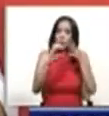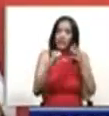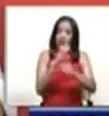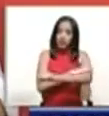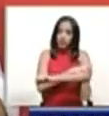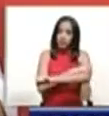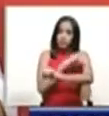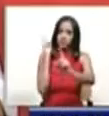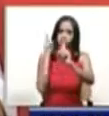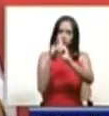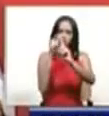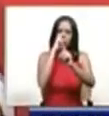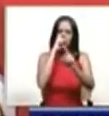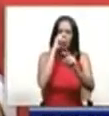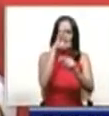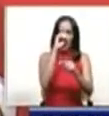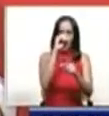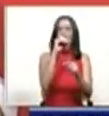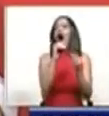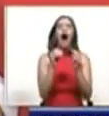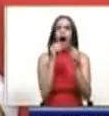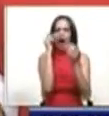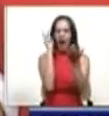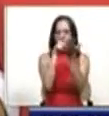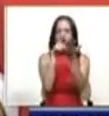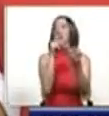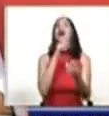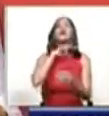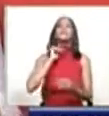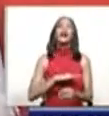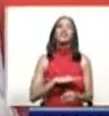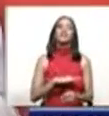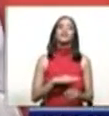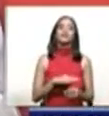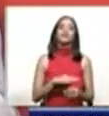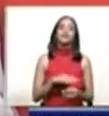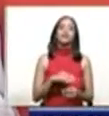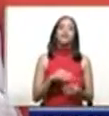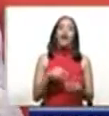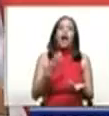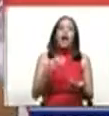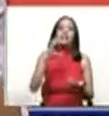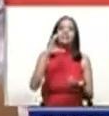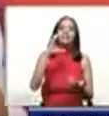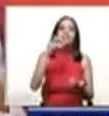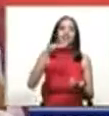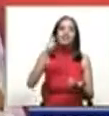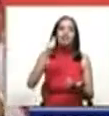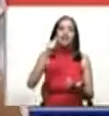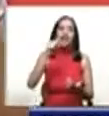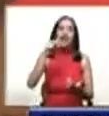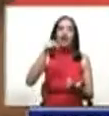50... Desde cuando matan a Delgado Chalbó, uh-huh, precisamente todo está vinculado a la riqueza, está